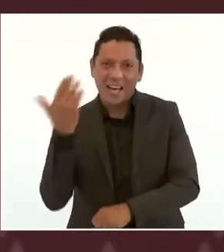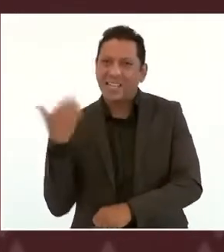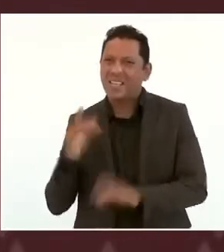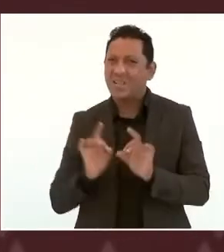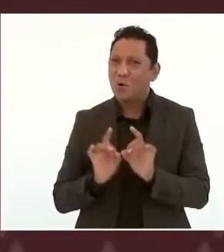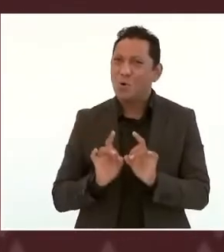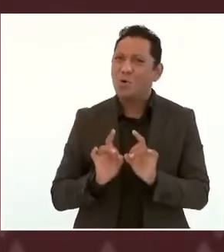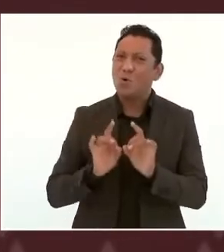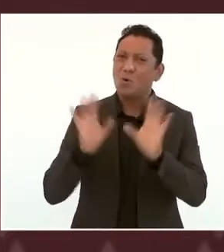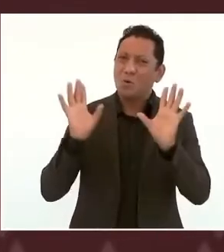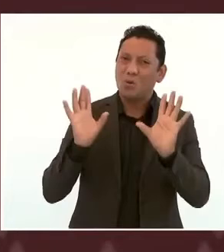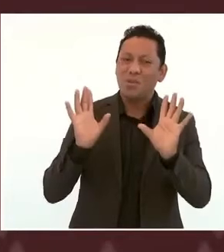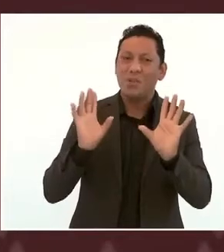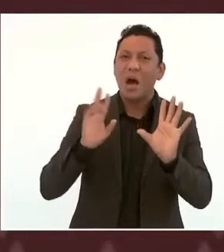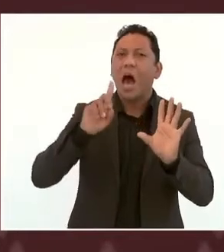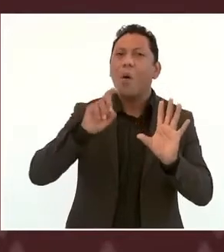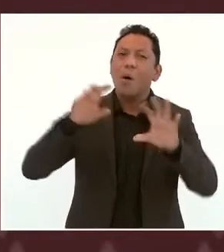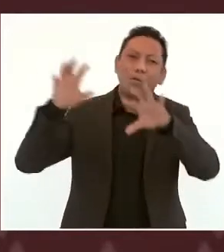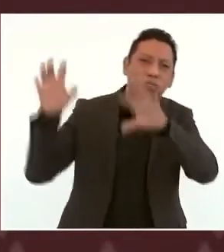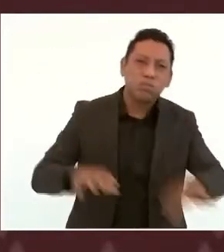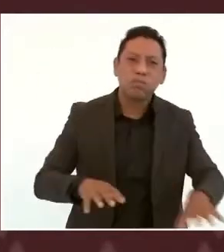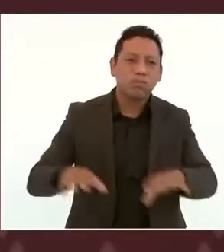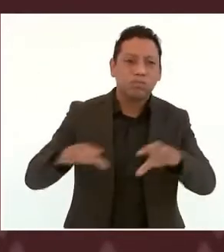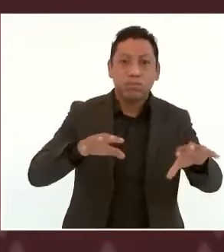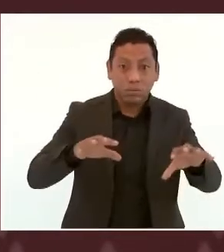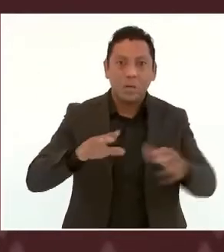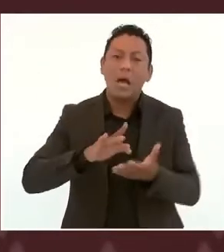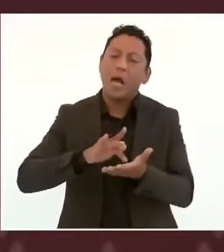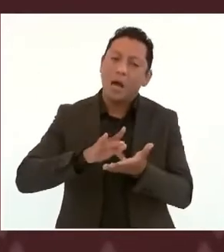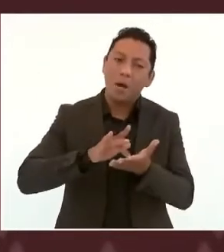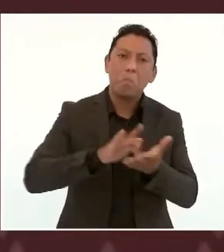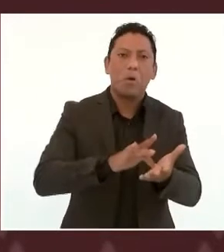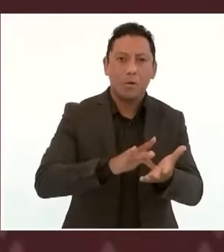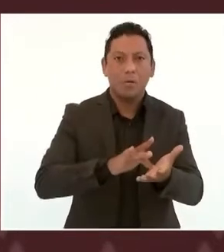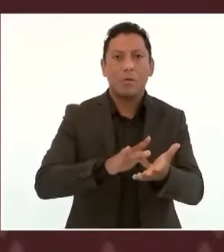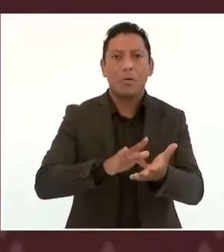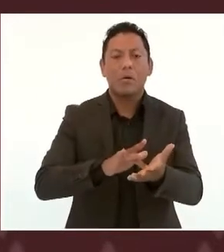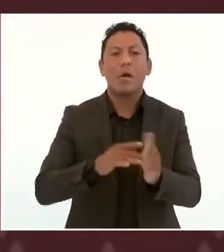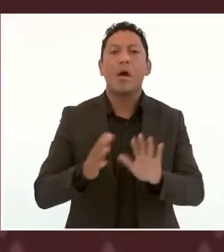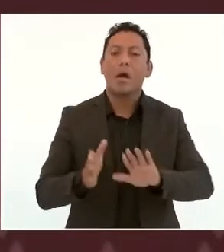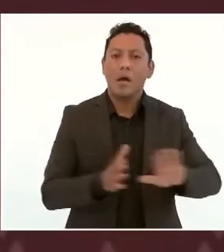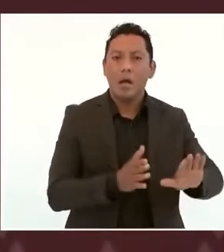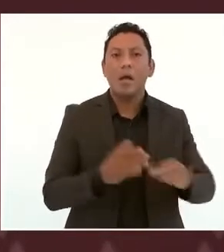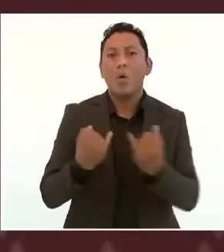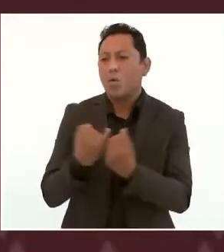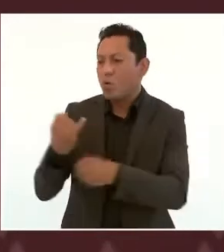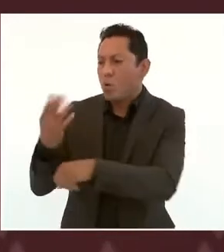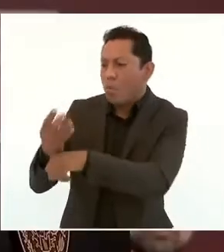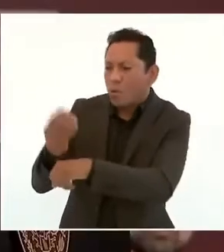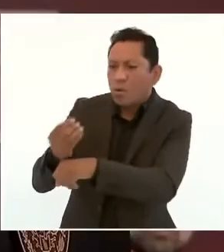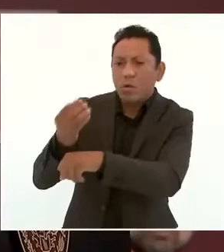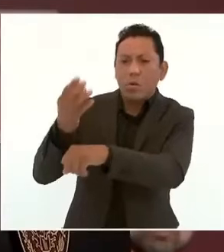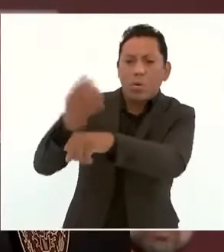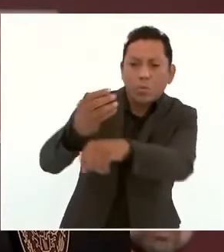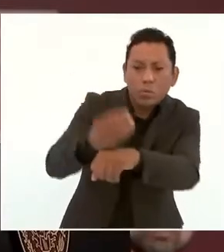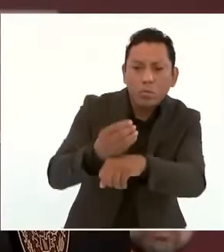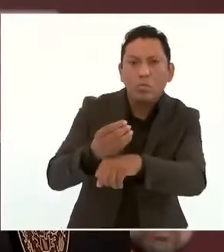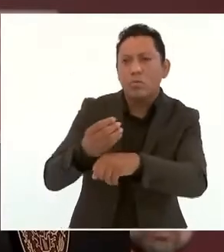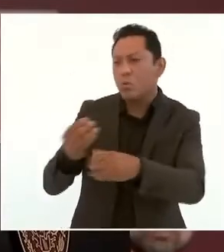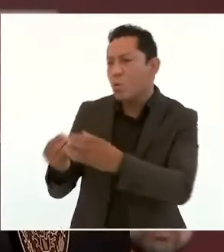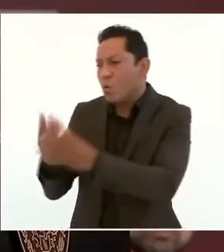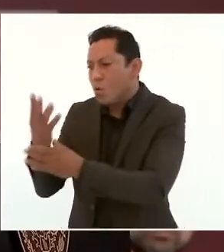afectadas por las inundaciones. Se están construyendo, reconstruyendo